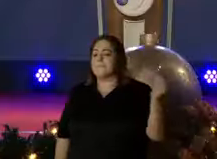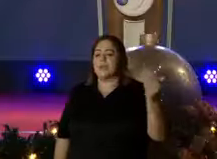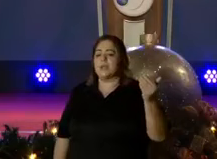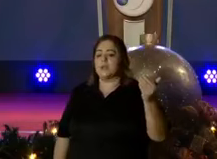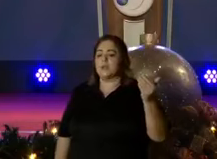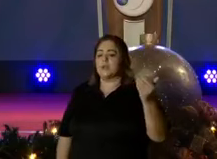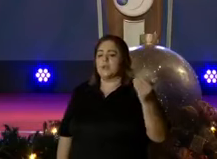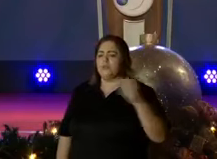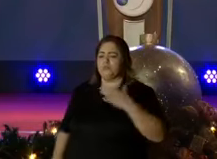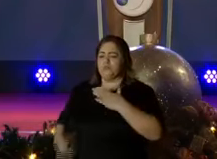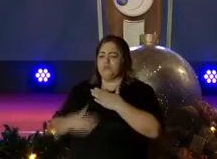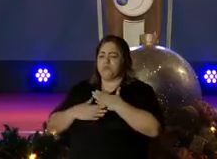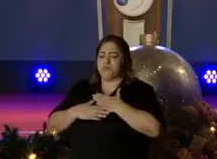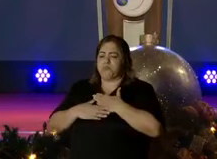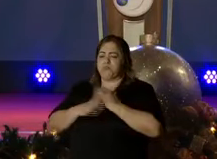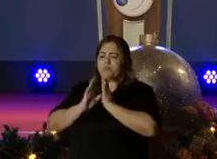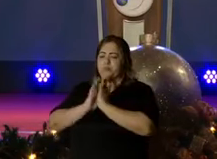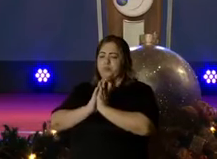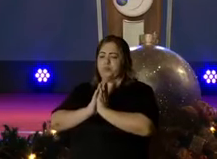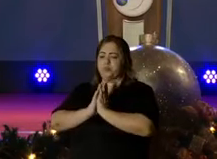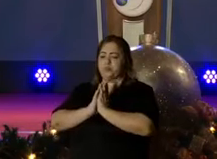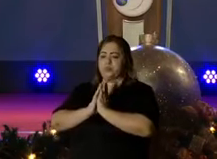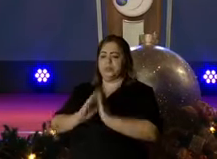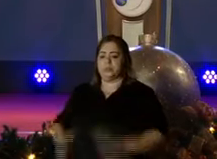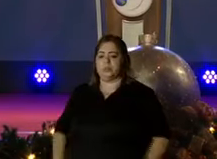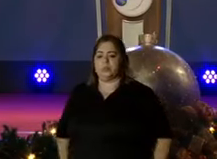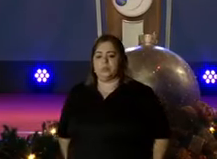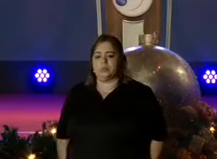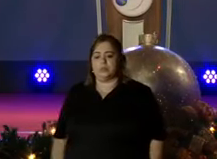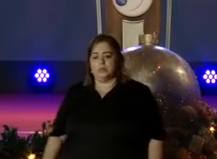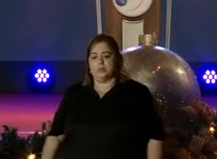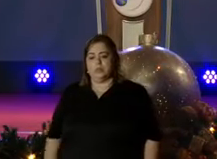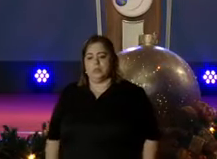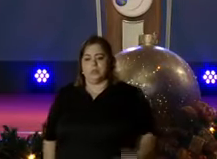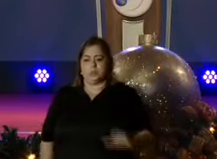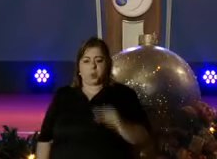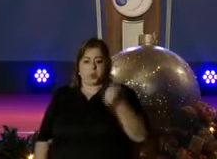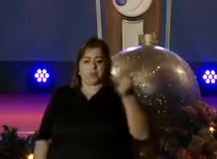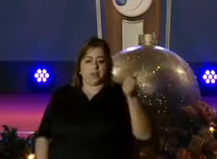viviera. ¿Sabe que hay gente que ora contigo, pero ora GB?